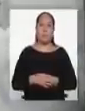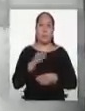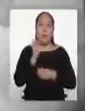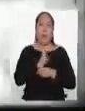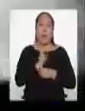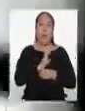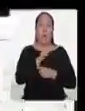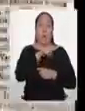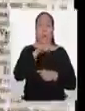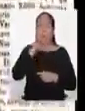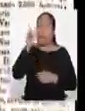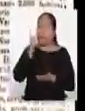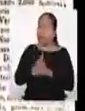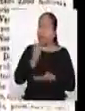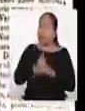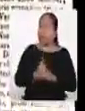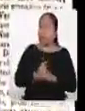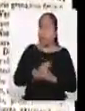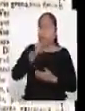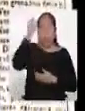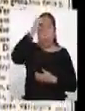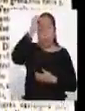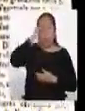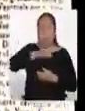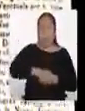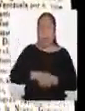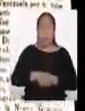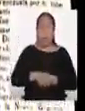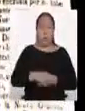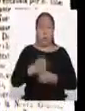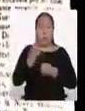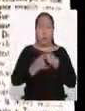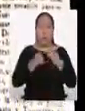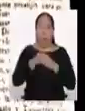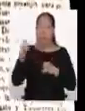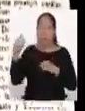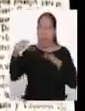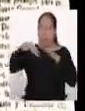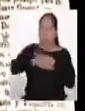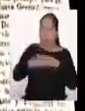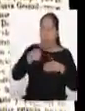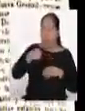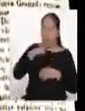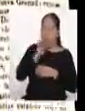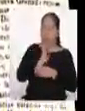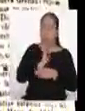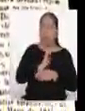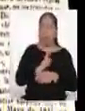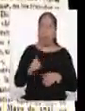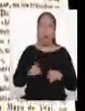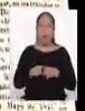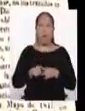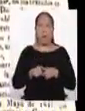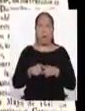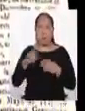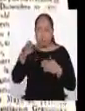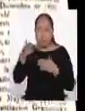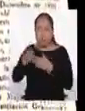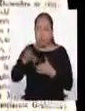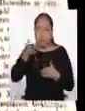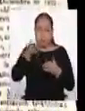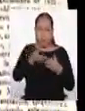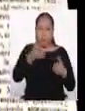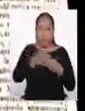Ecuador acusó al Perú ante la opinión pública internacional de ser el país agresor y además atacó las guarniciones